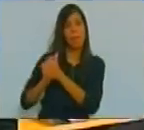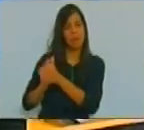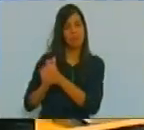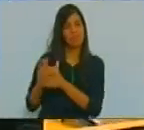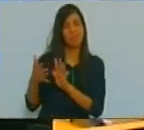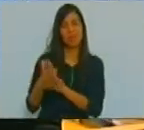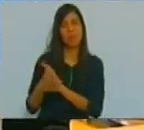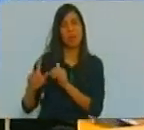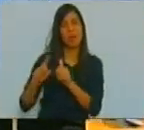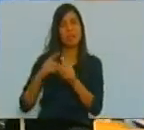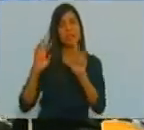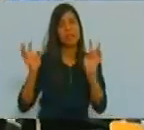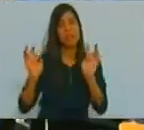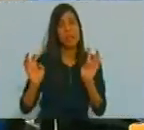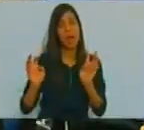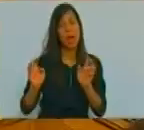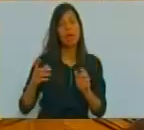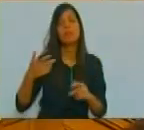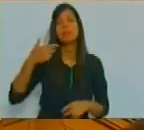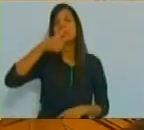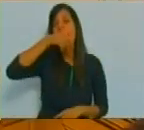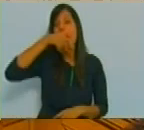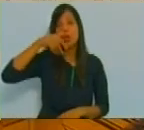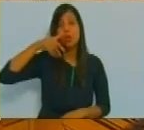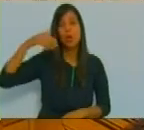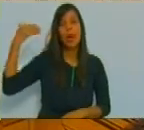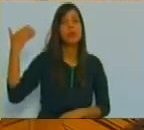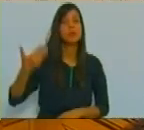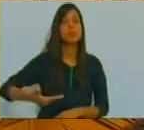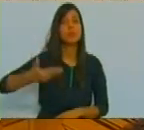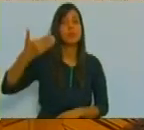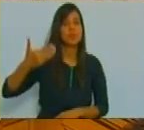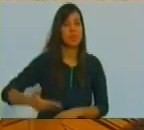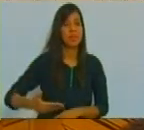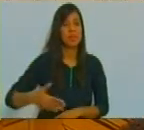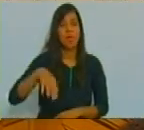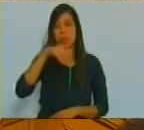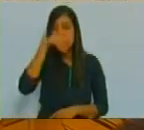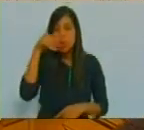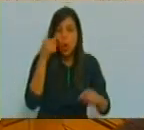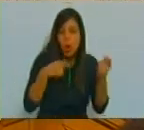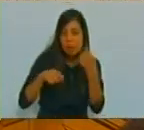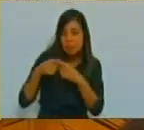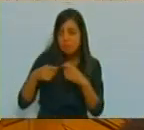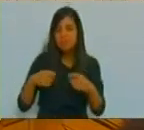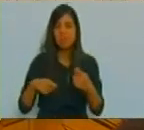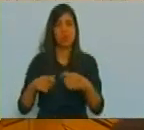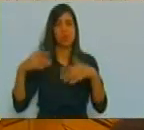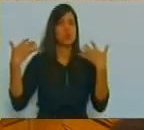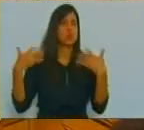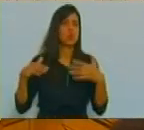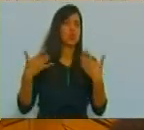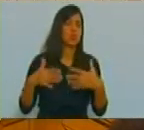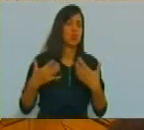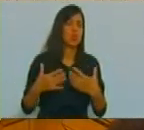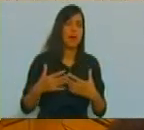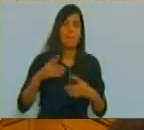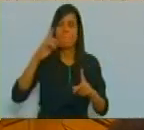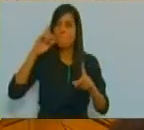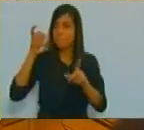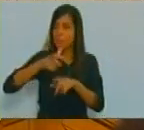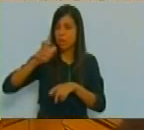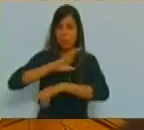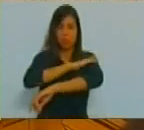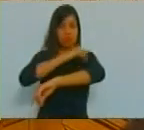aspecto fundamental es la droga en el negocio de la droga nadie da puntada sin dedal yo sé yo